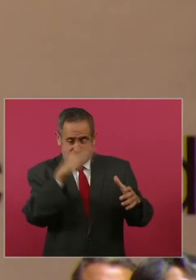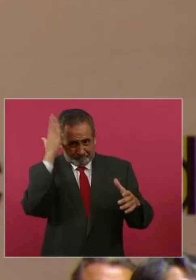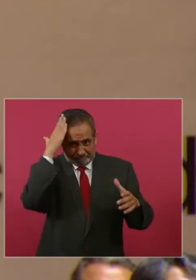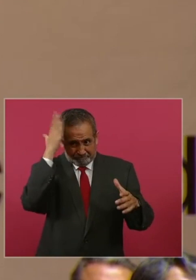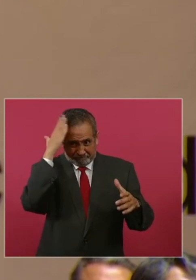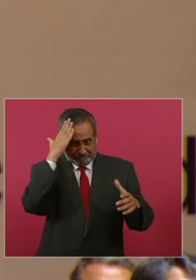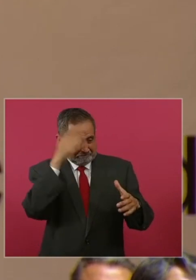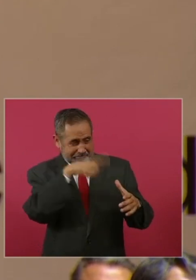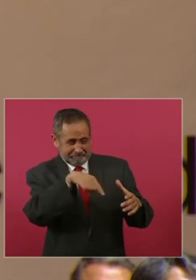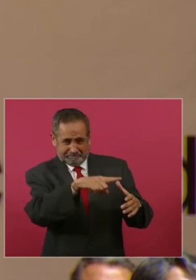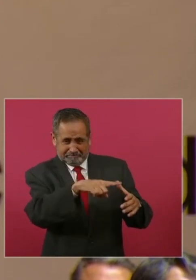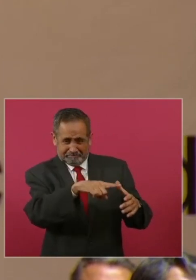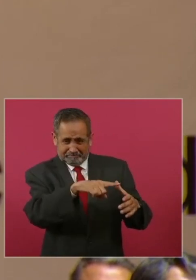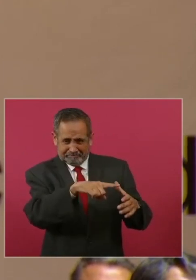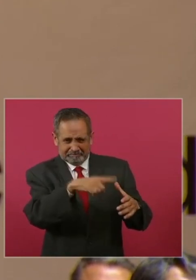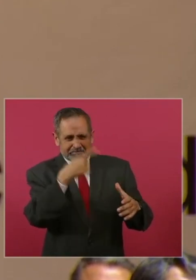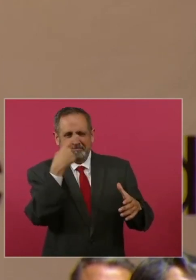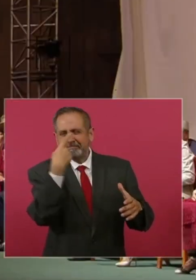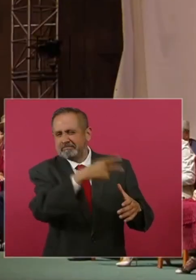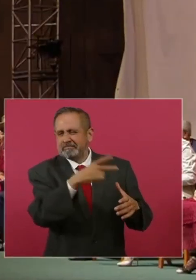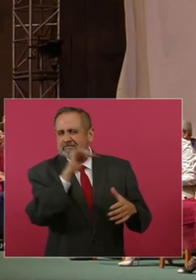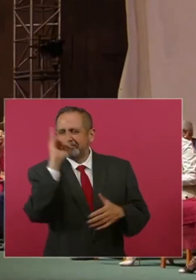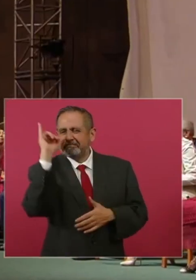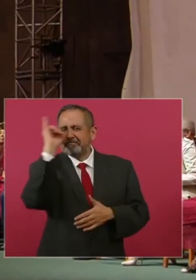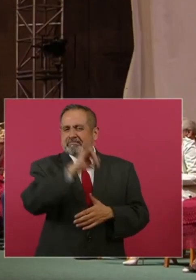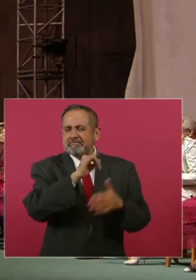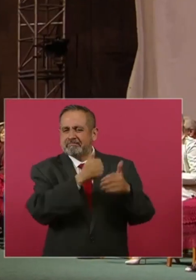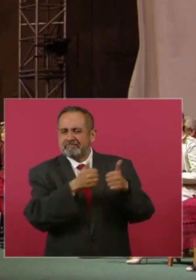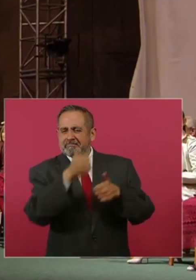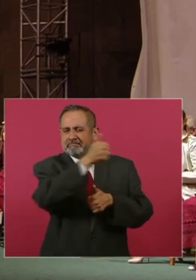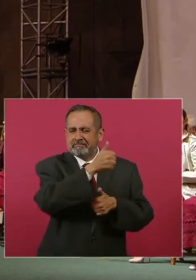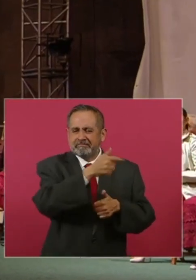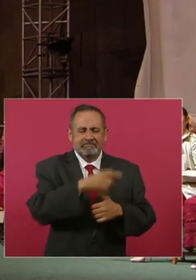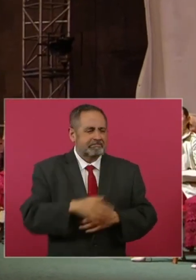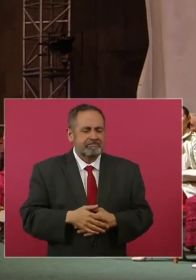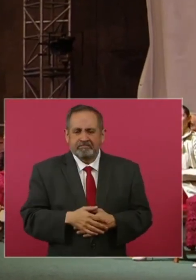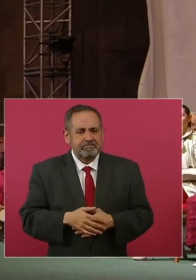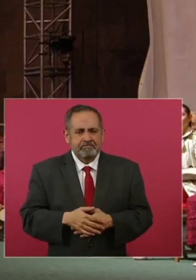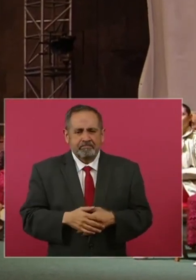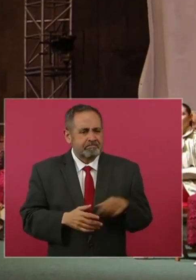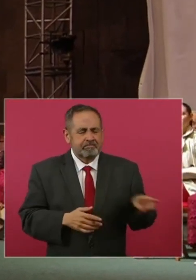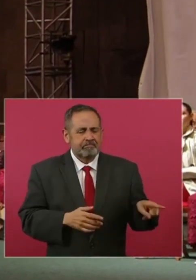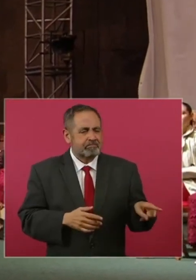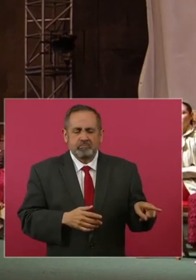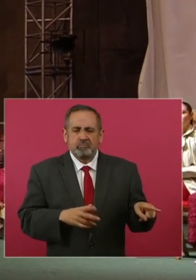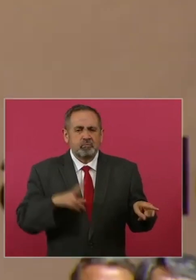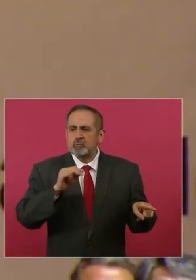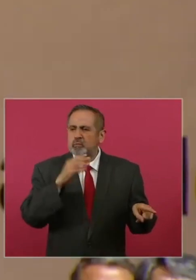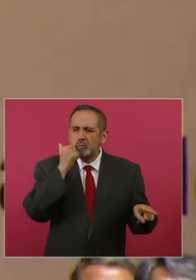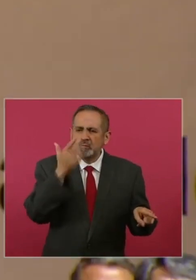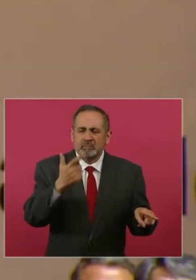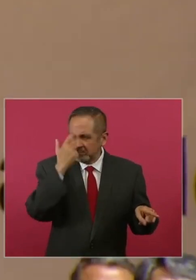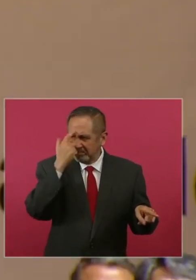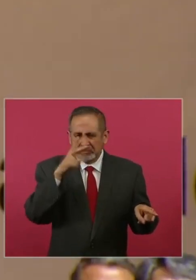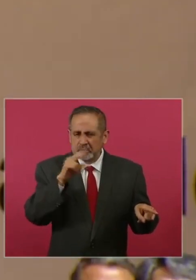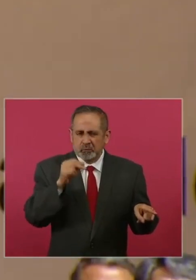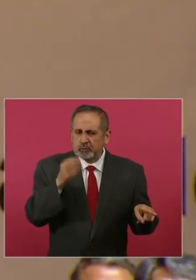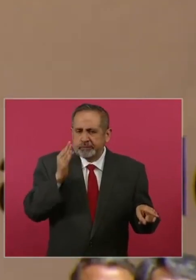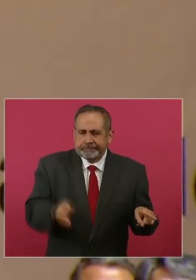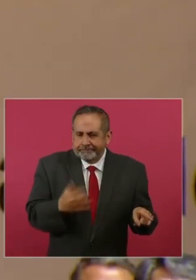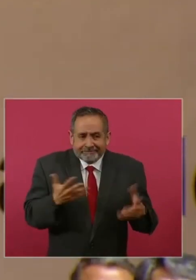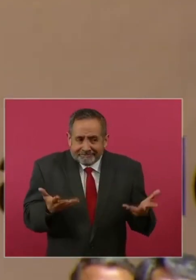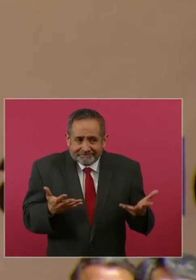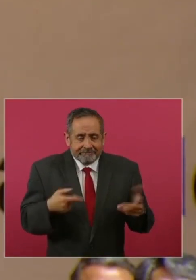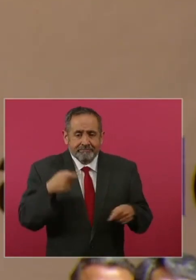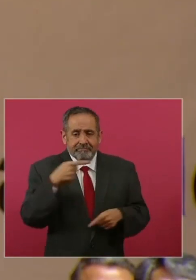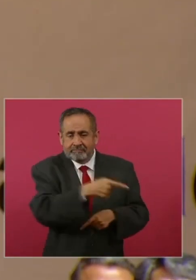their leaders, sus jefes, their bosses, no conciben ni aceptan, they que ahora can't conceive,